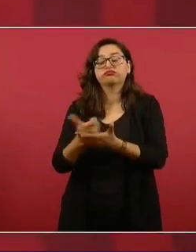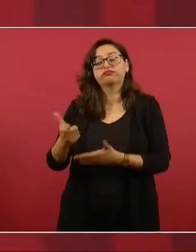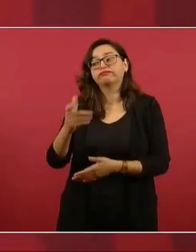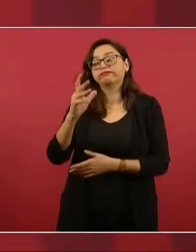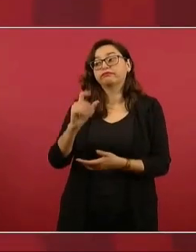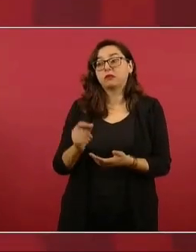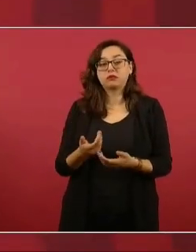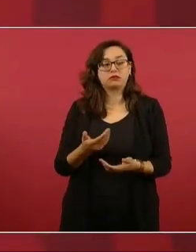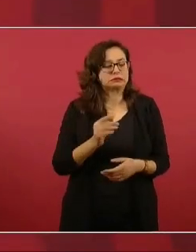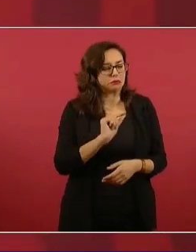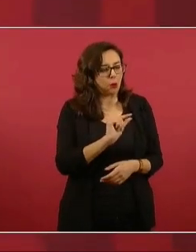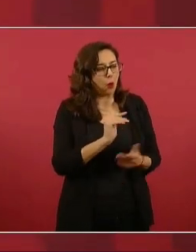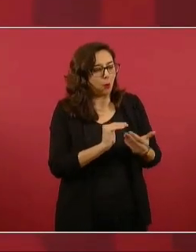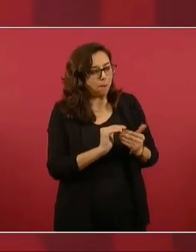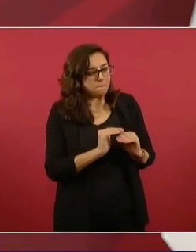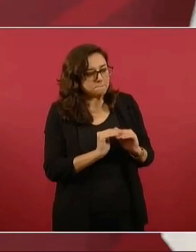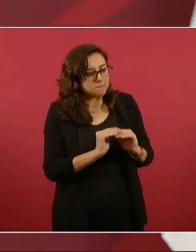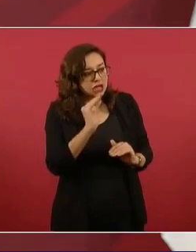mentira